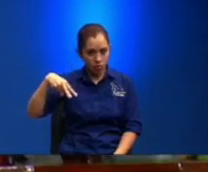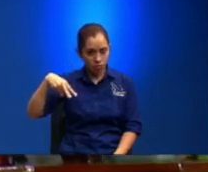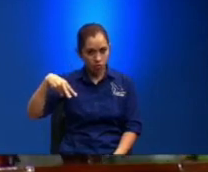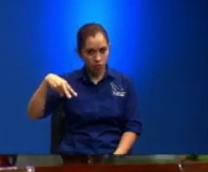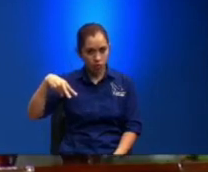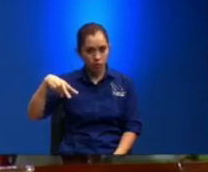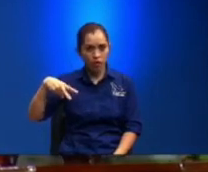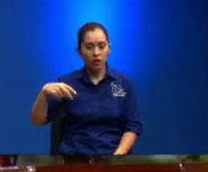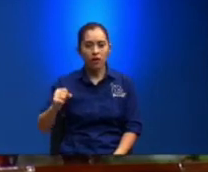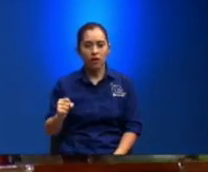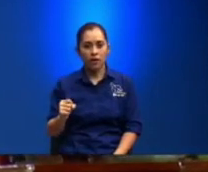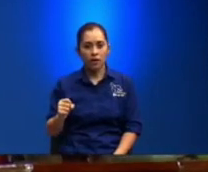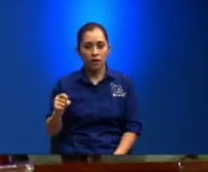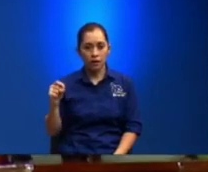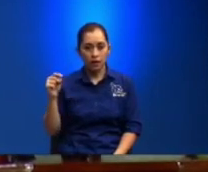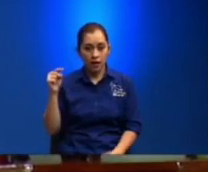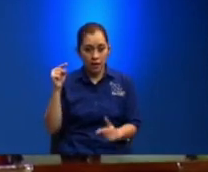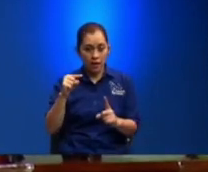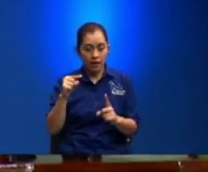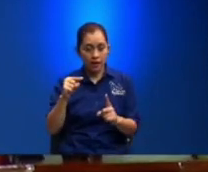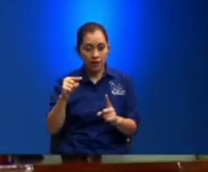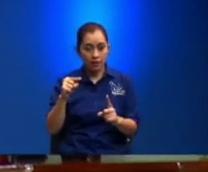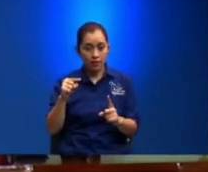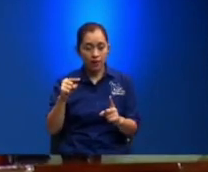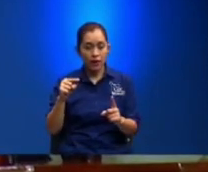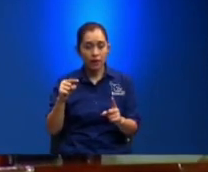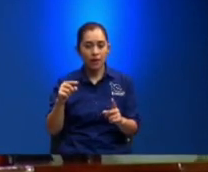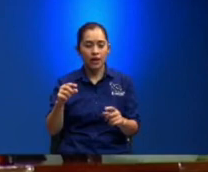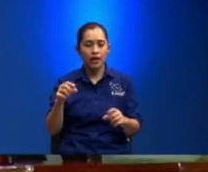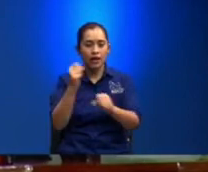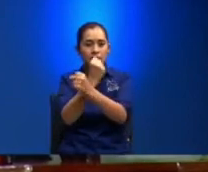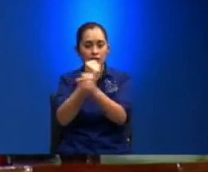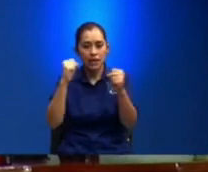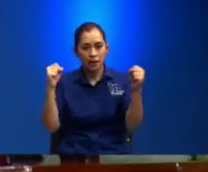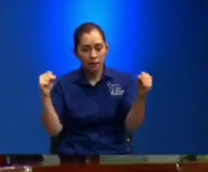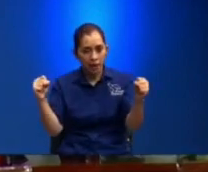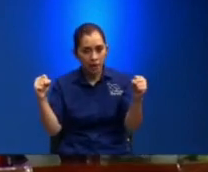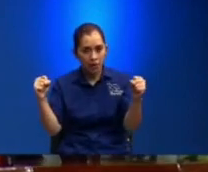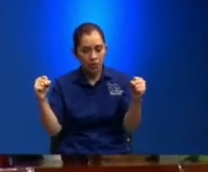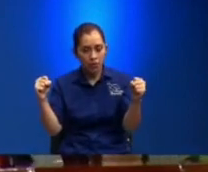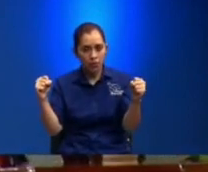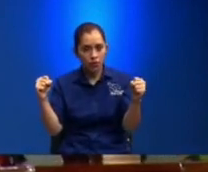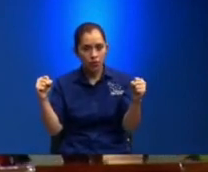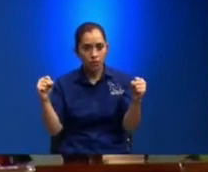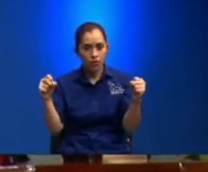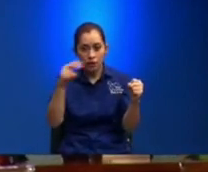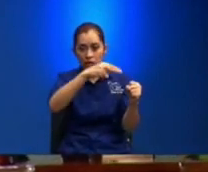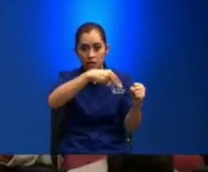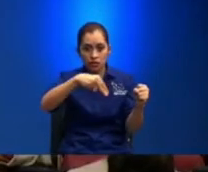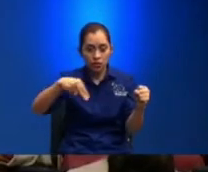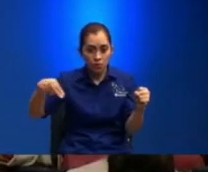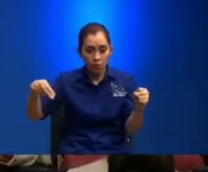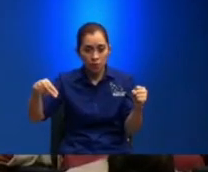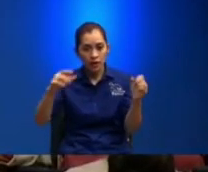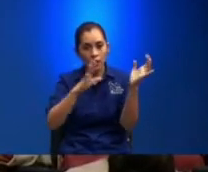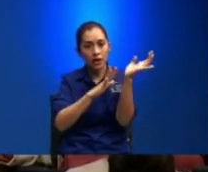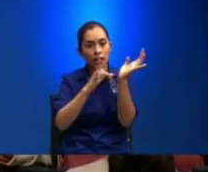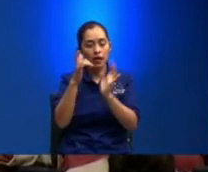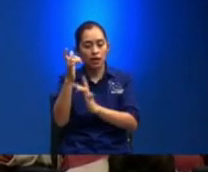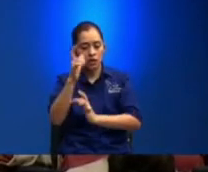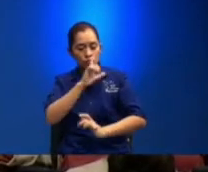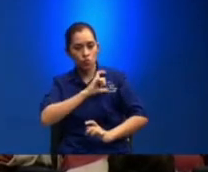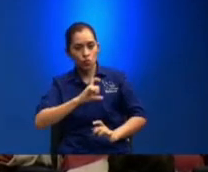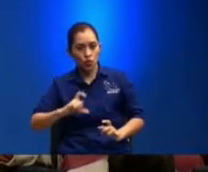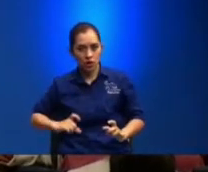jesucristo y fue a pagar en sustitución por nosotros al lago de fuego entonces